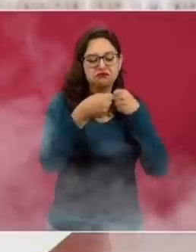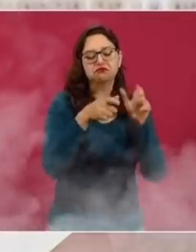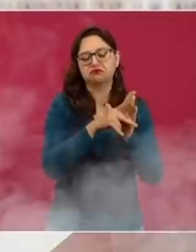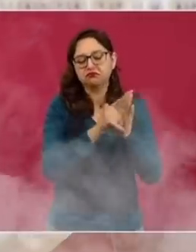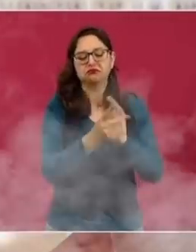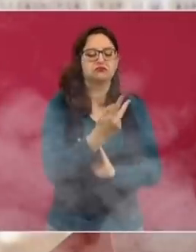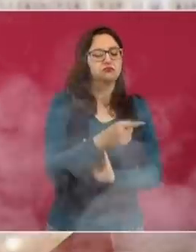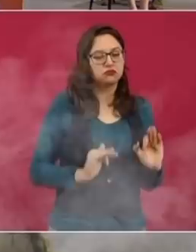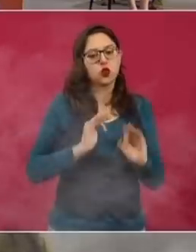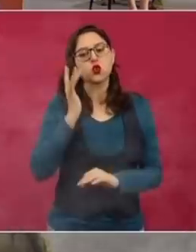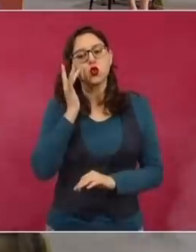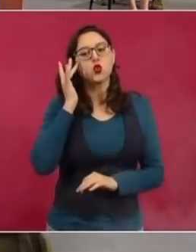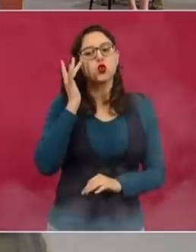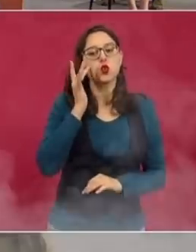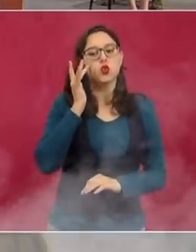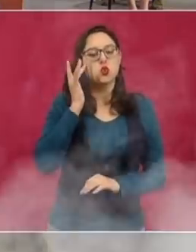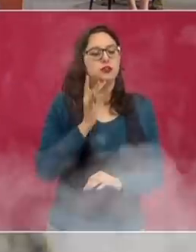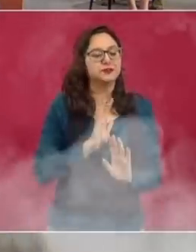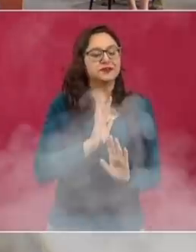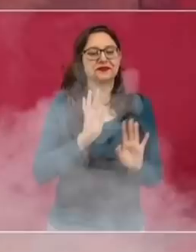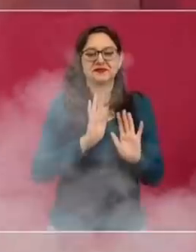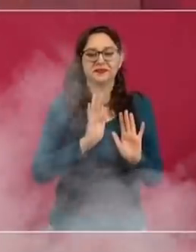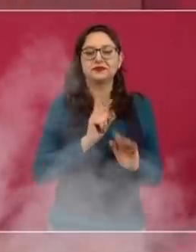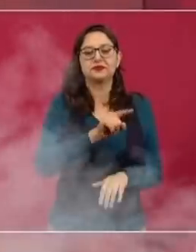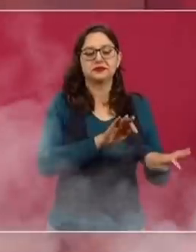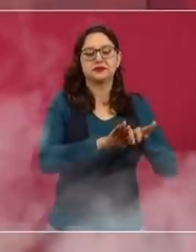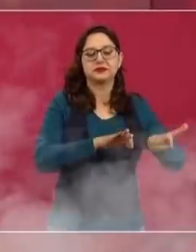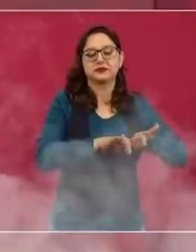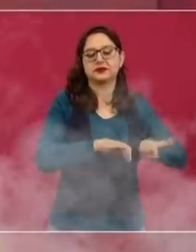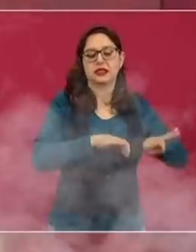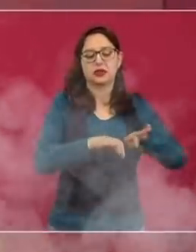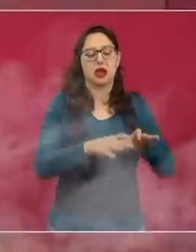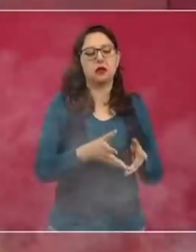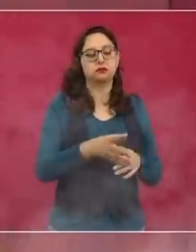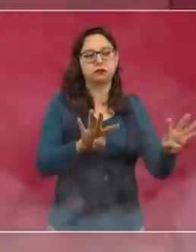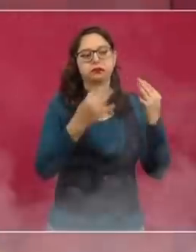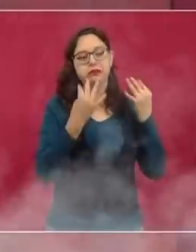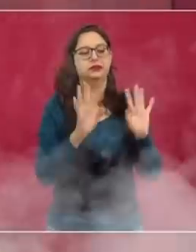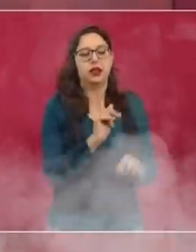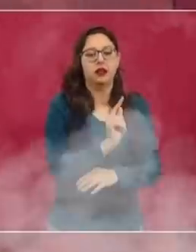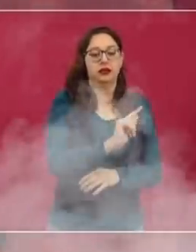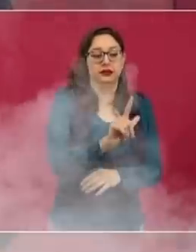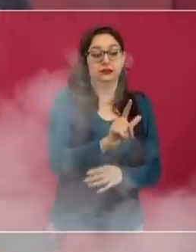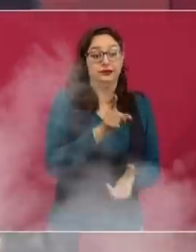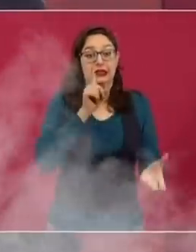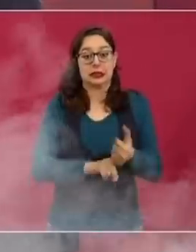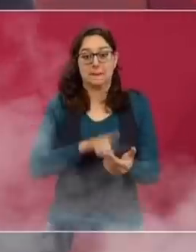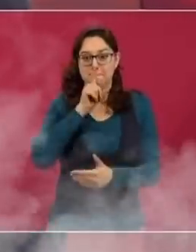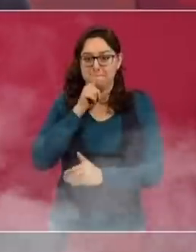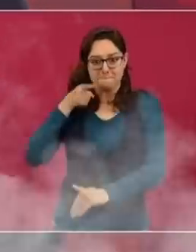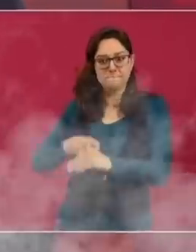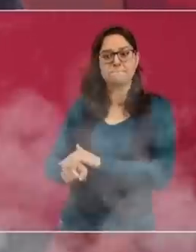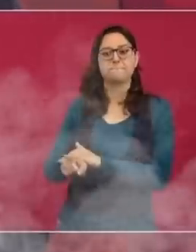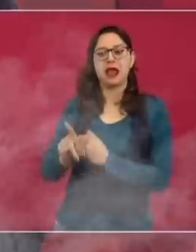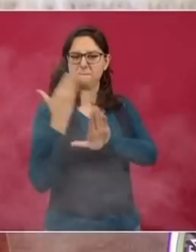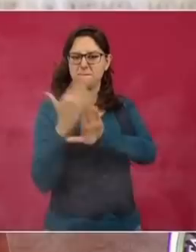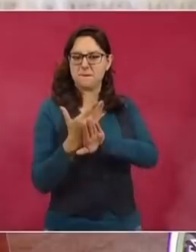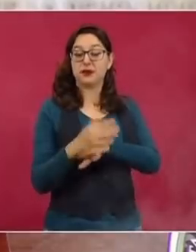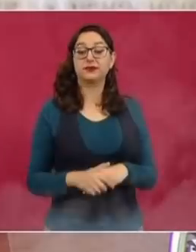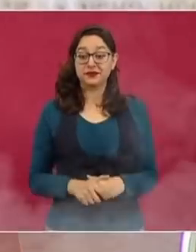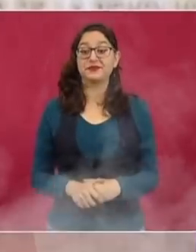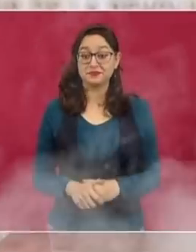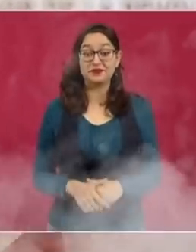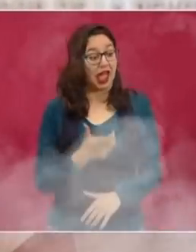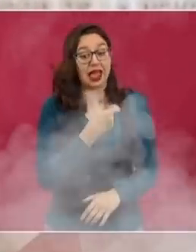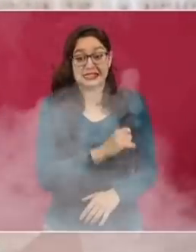actúen con más moderación. Entonces tienen su presencia, ¿no? En ese medio se hacen famosos. Y en latinos es golpear, la